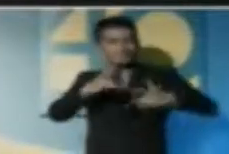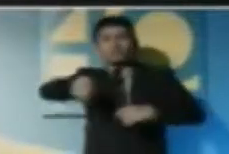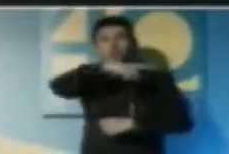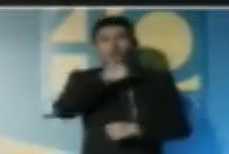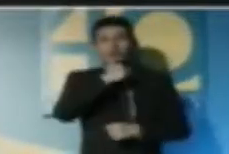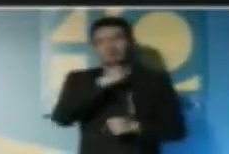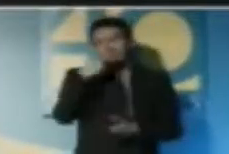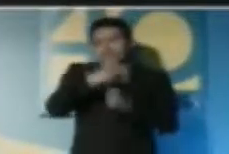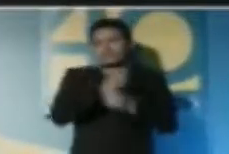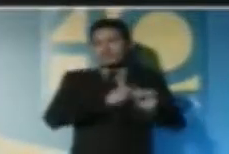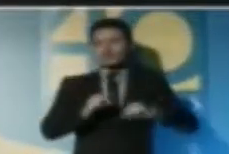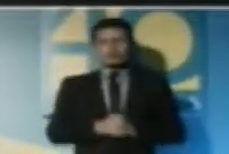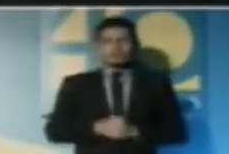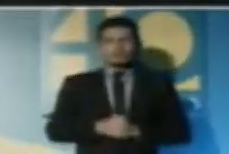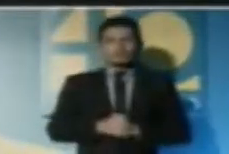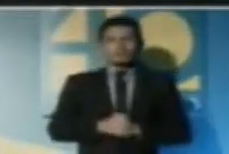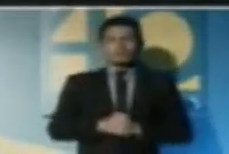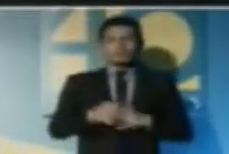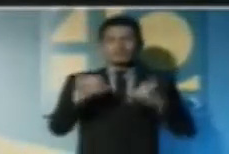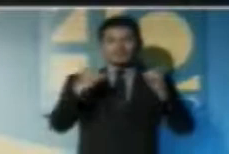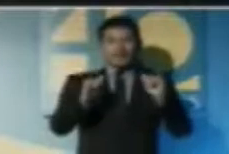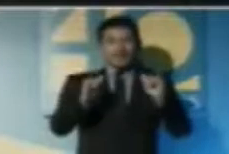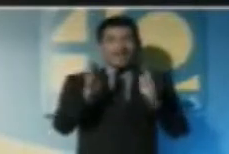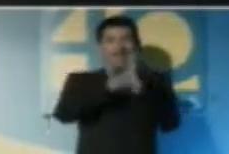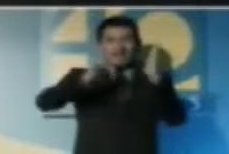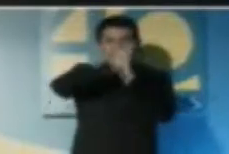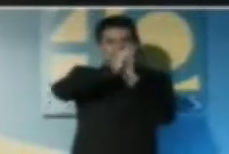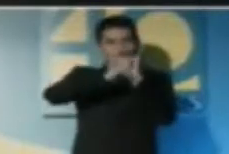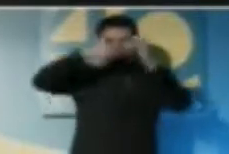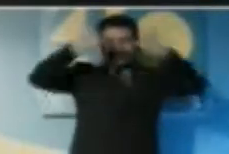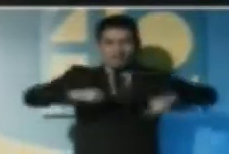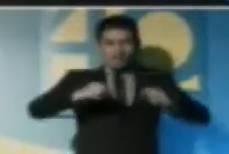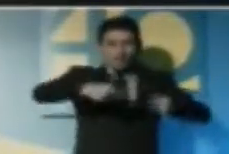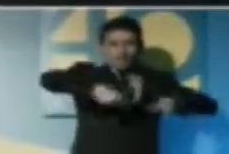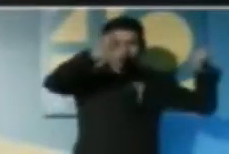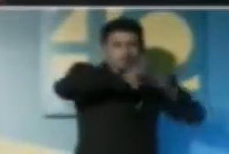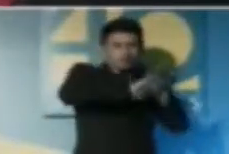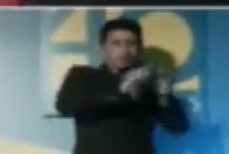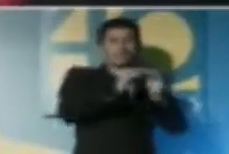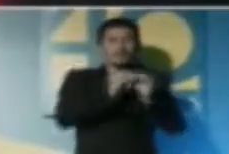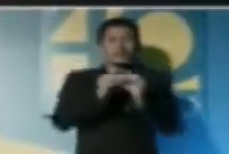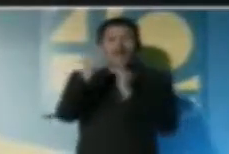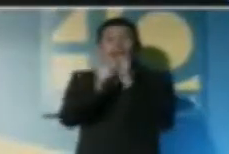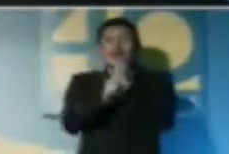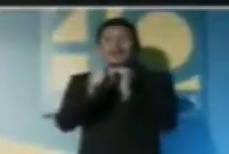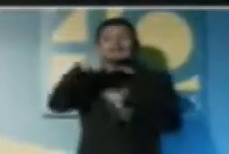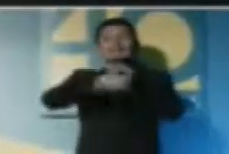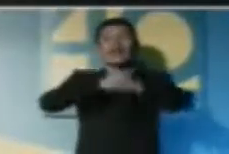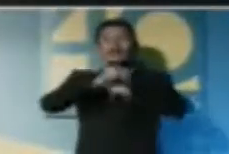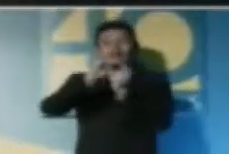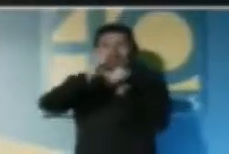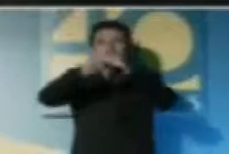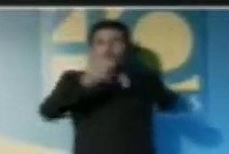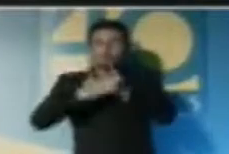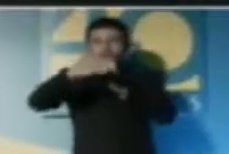bien, el acta formal de finalización del conflicto y la agenda para los eventuales 10 años de transición se